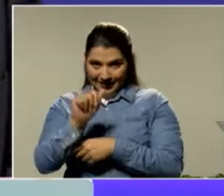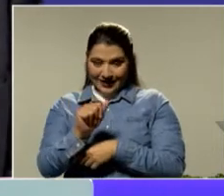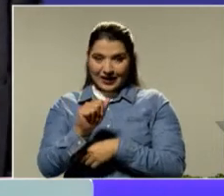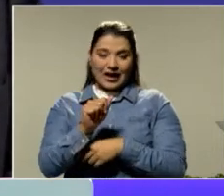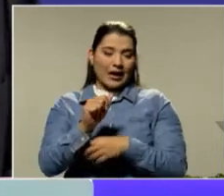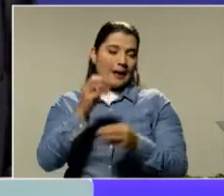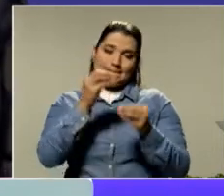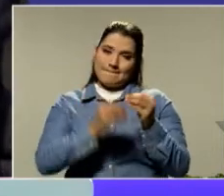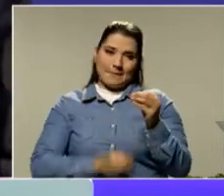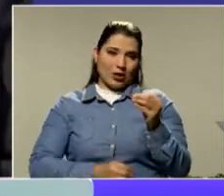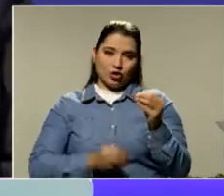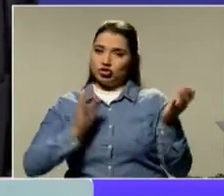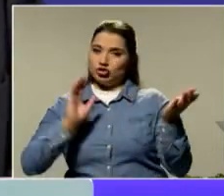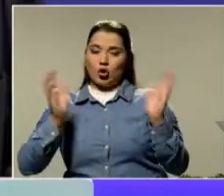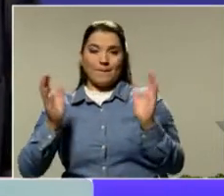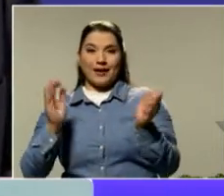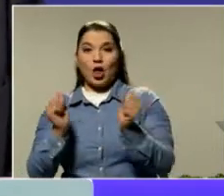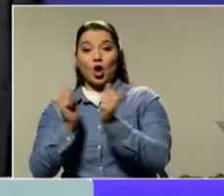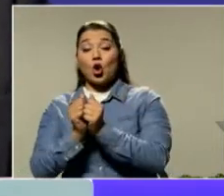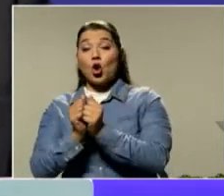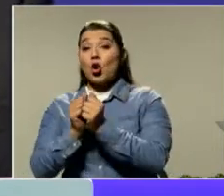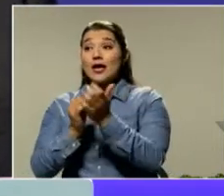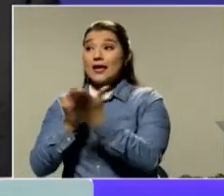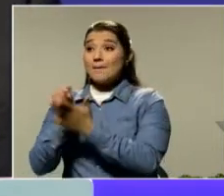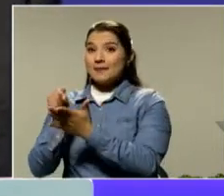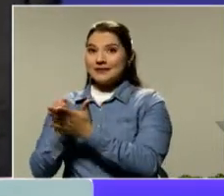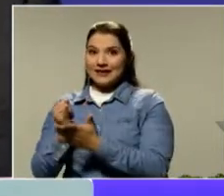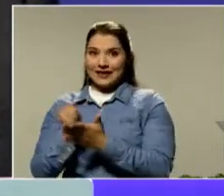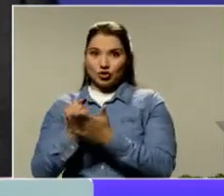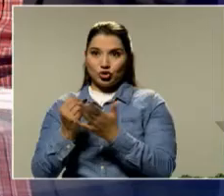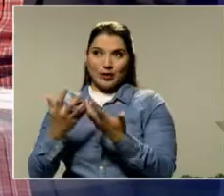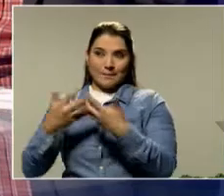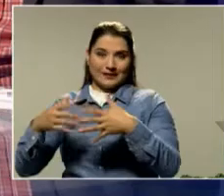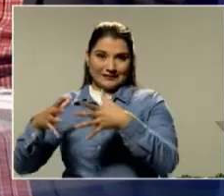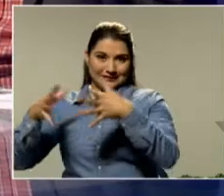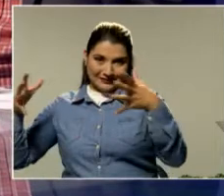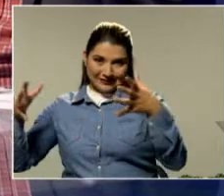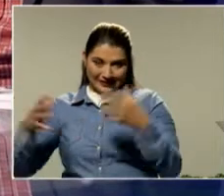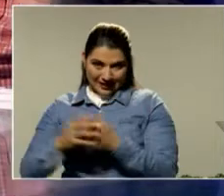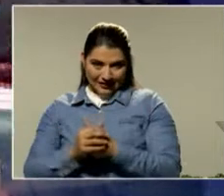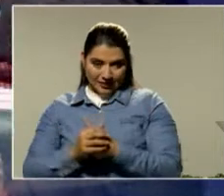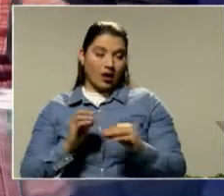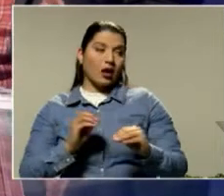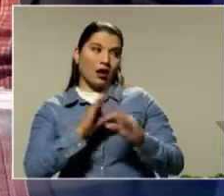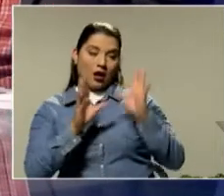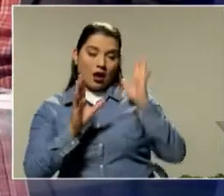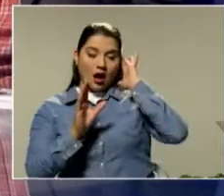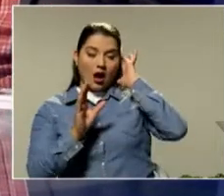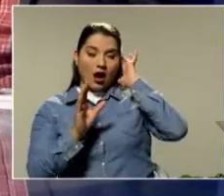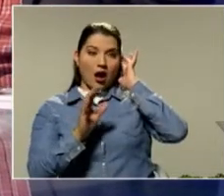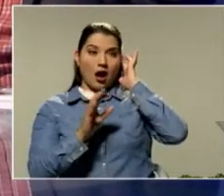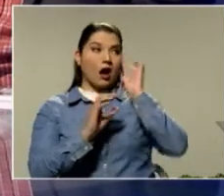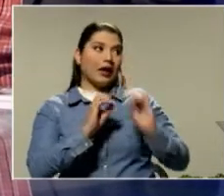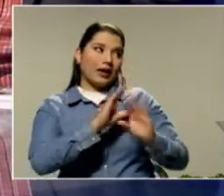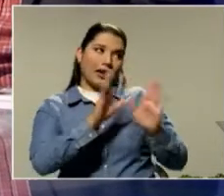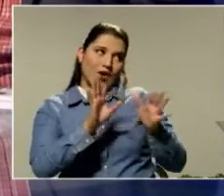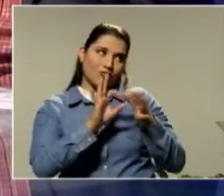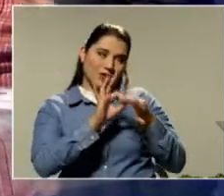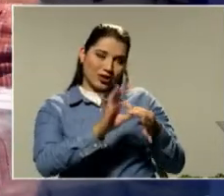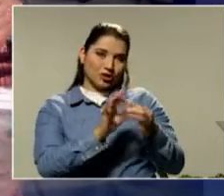de investigación de grandes transnacionales productoras. Bueno, plaguicida. Claro, entonces, ahí detrás está la industria. Hay una